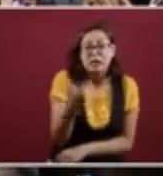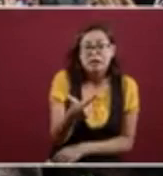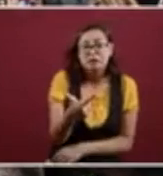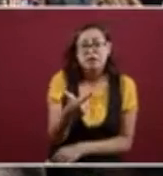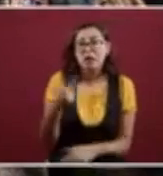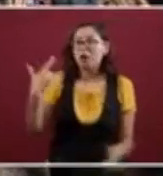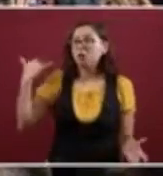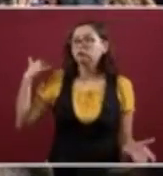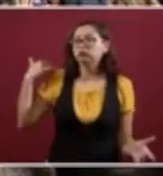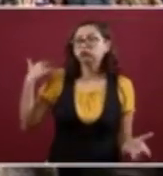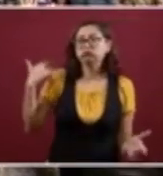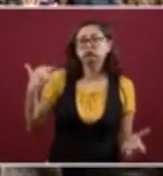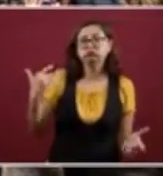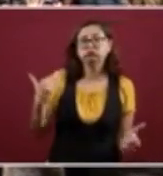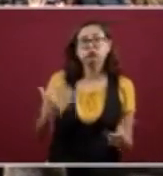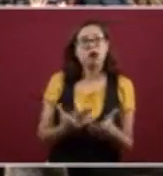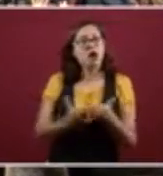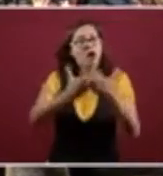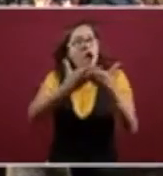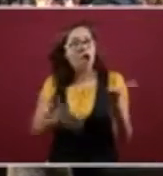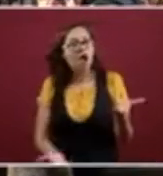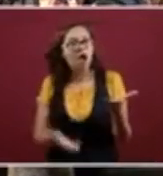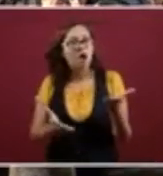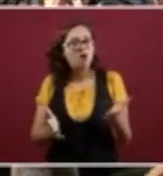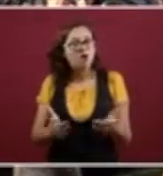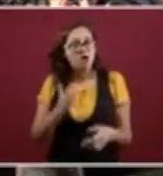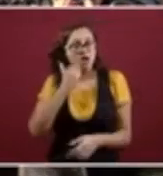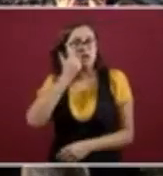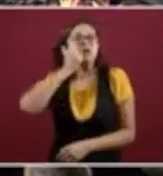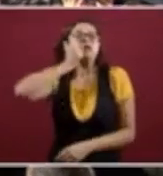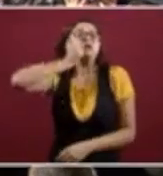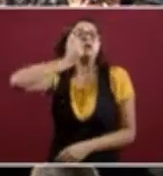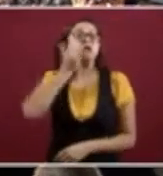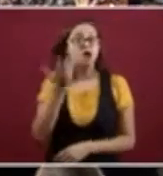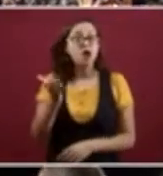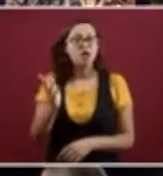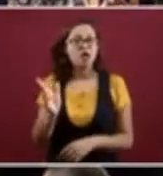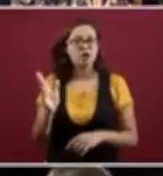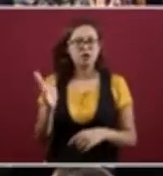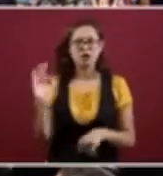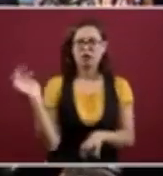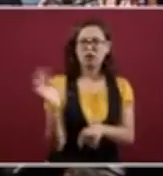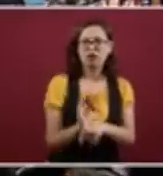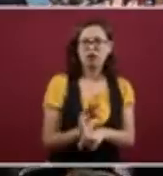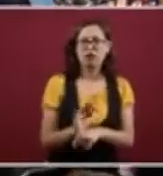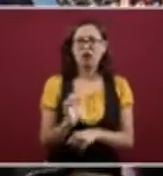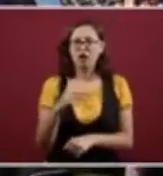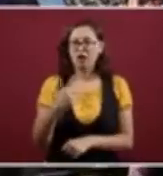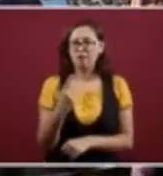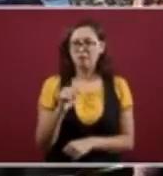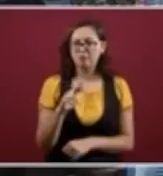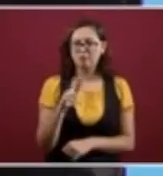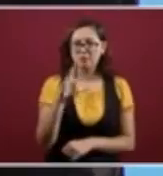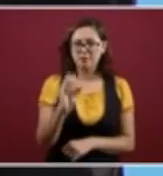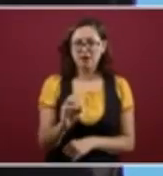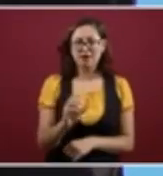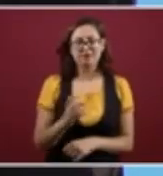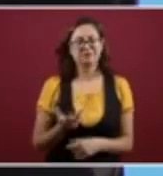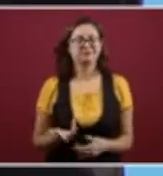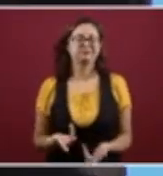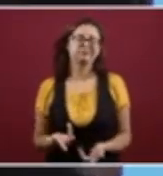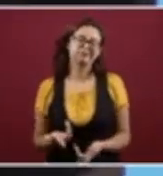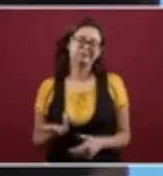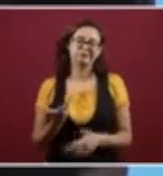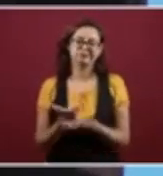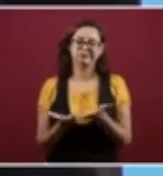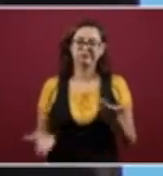ya lo que llaman el numerario, que no es más que el dinero, los dólares,